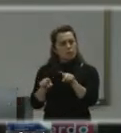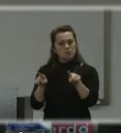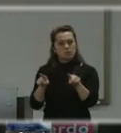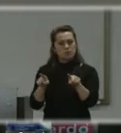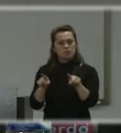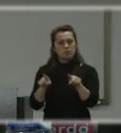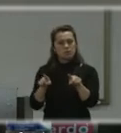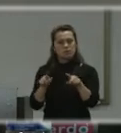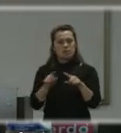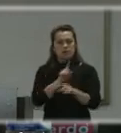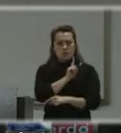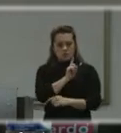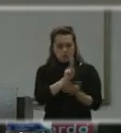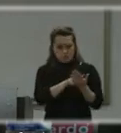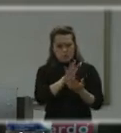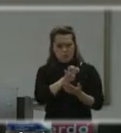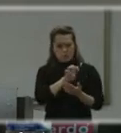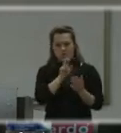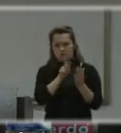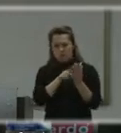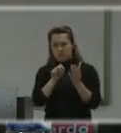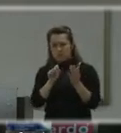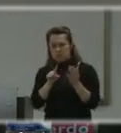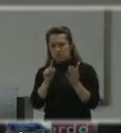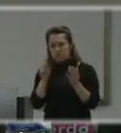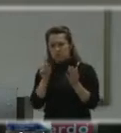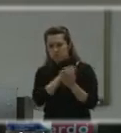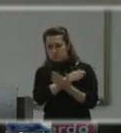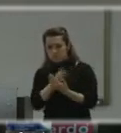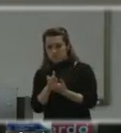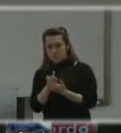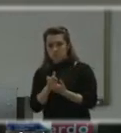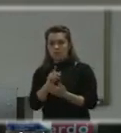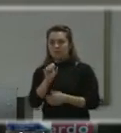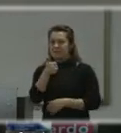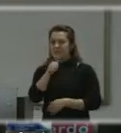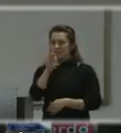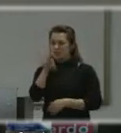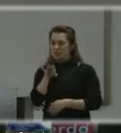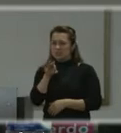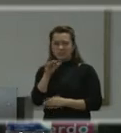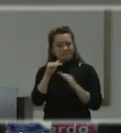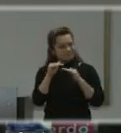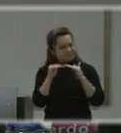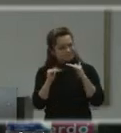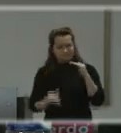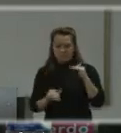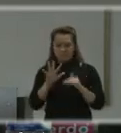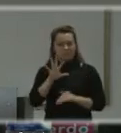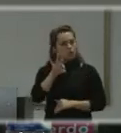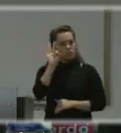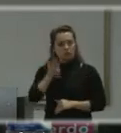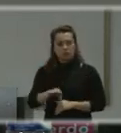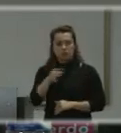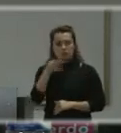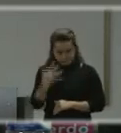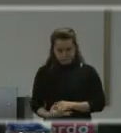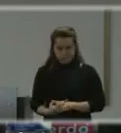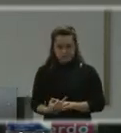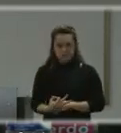años es menos del 10%, incluso un poco menos del 5% con respecto a los